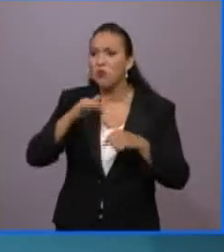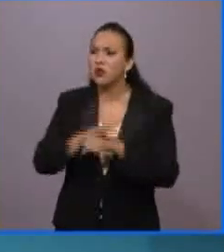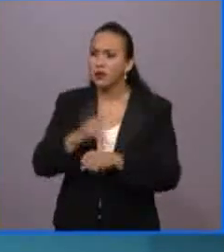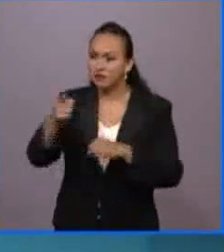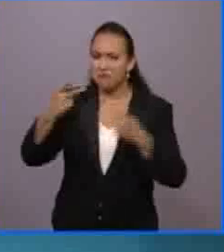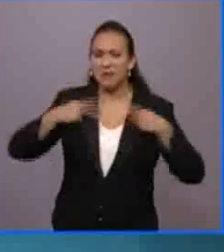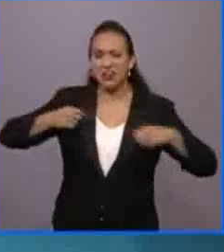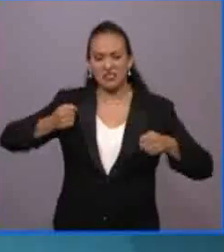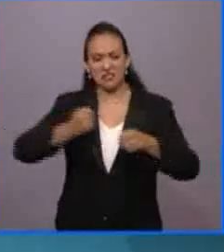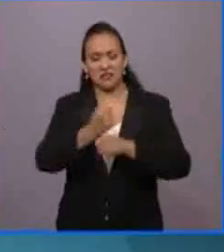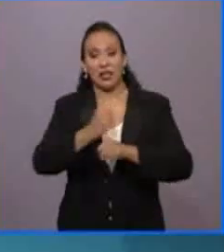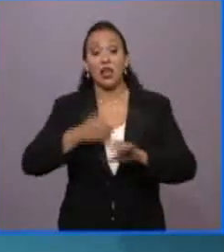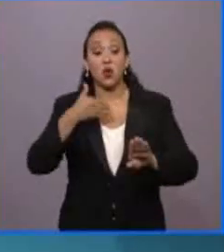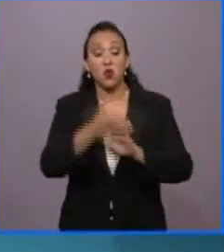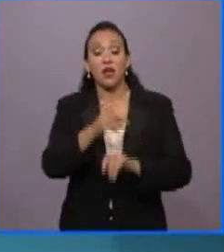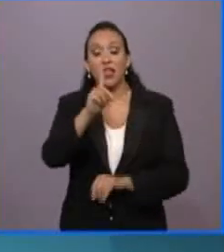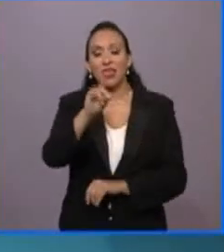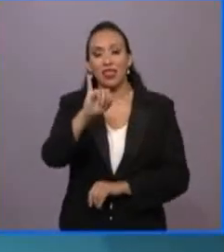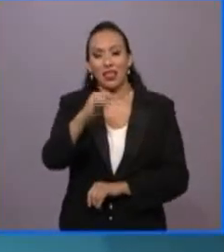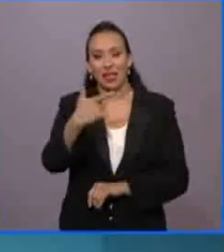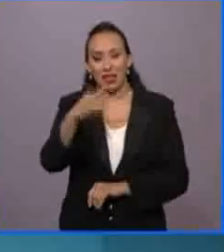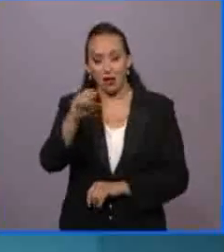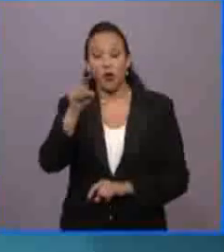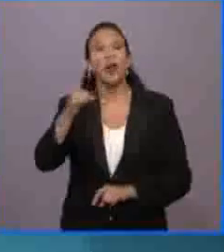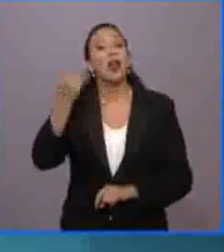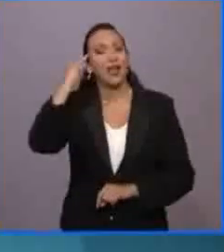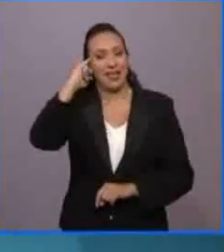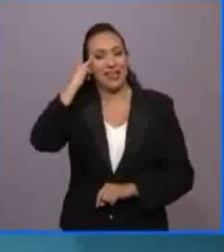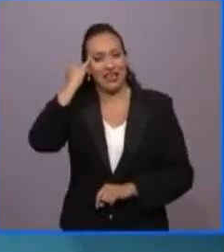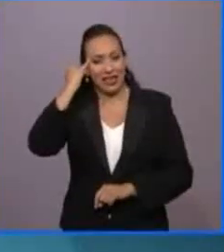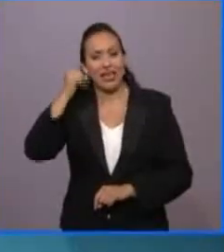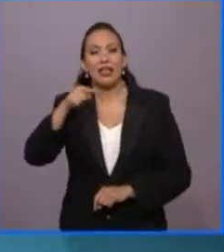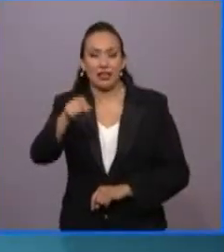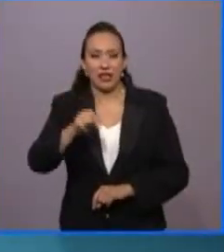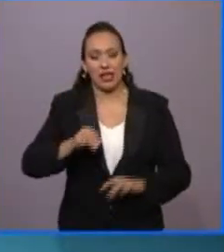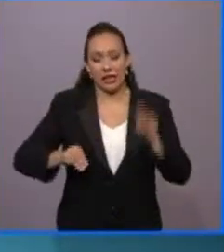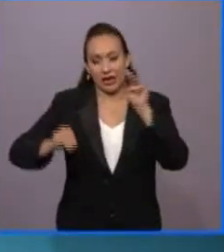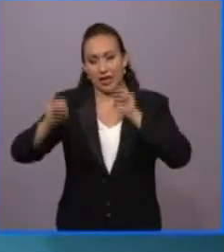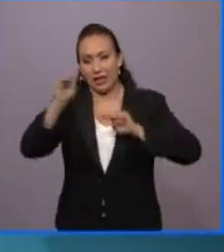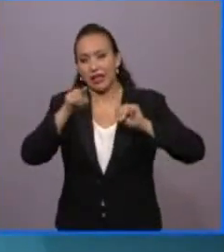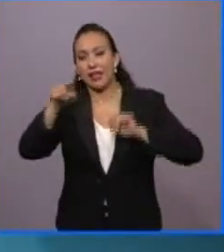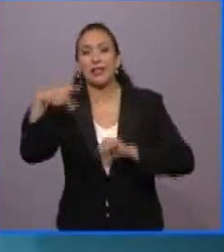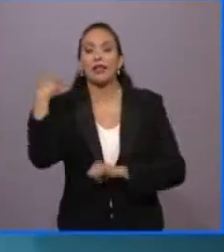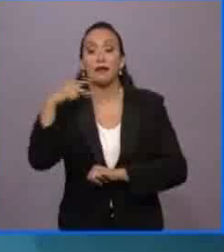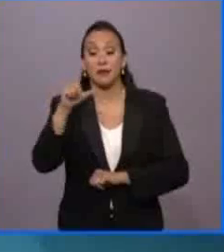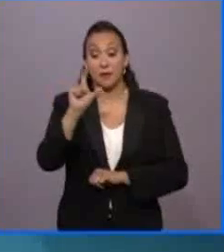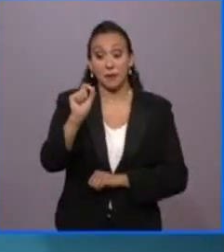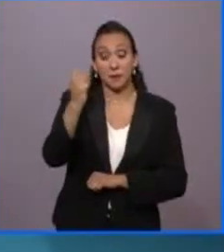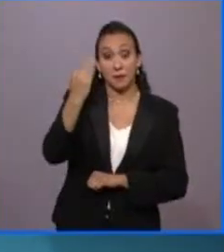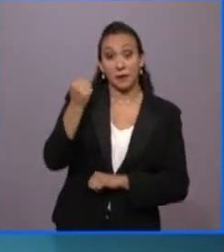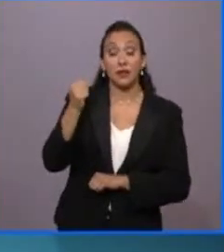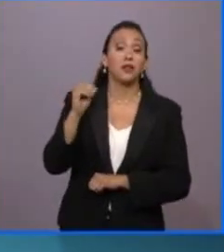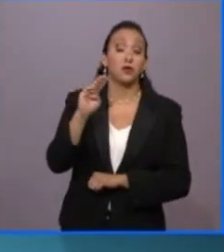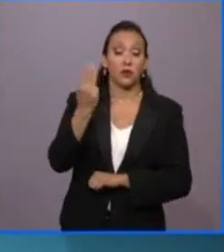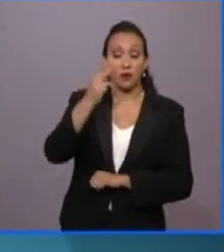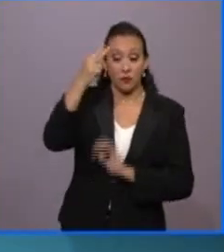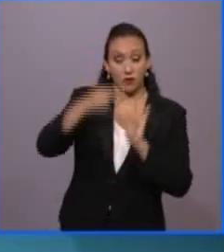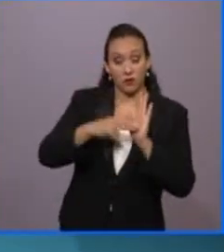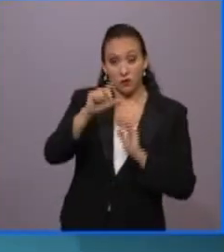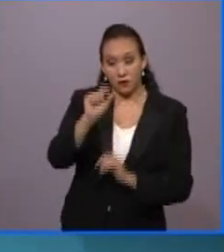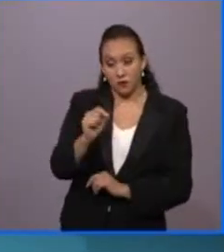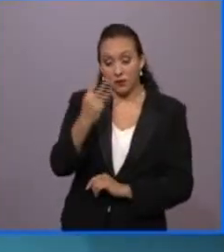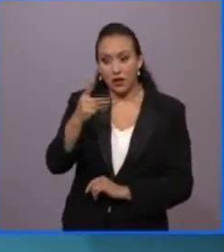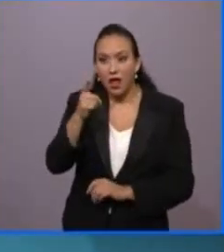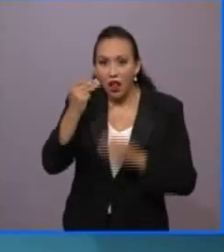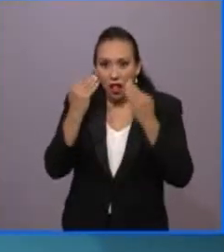tortura cometidas contra Diego, indígena ñuñú de la Sierra Norte de Veracruz, quien el 29 de mayo de 2023